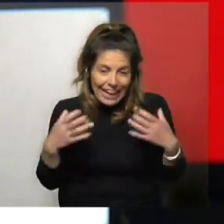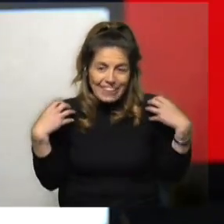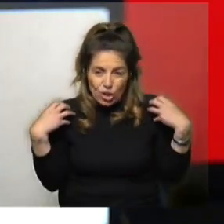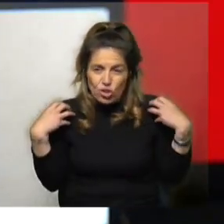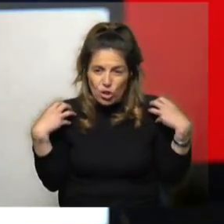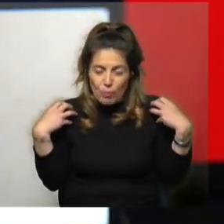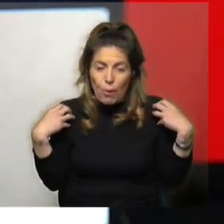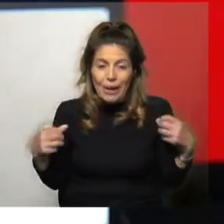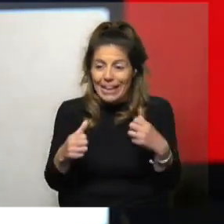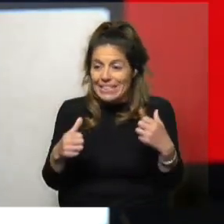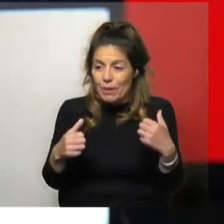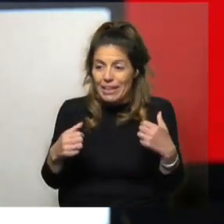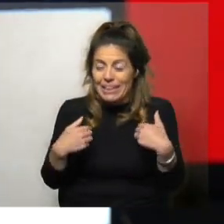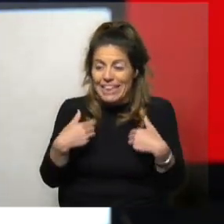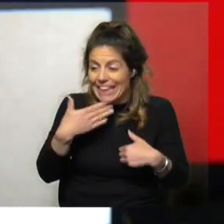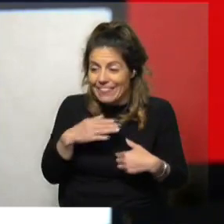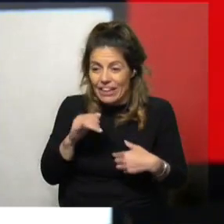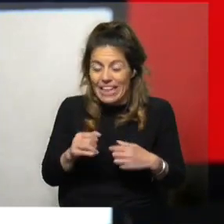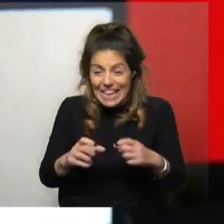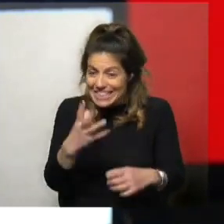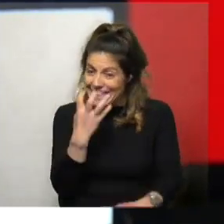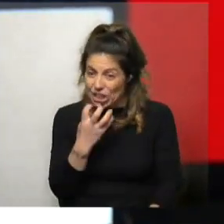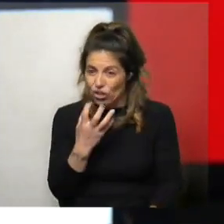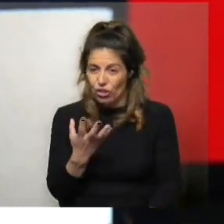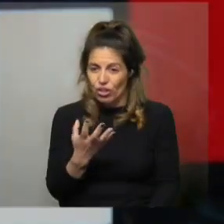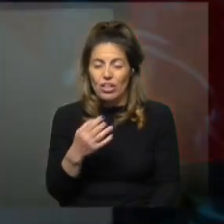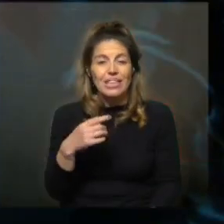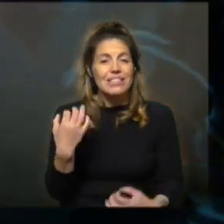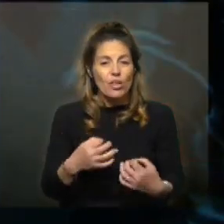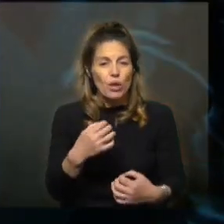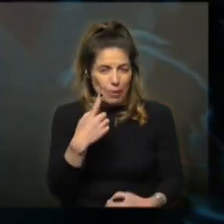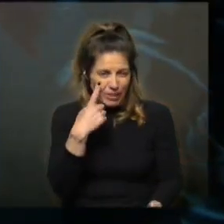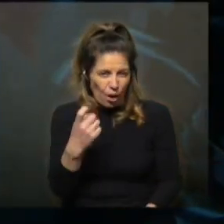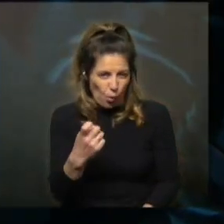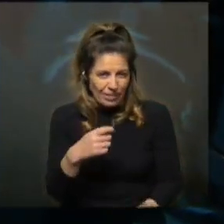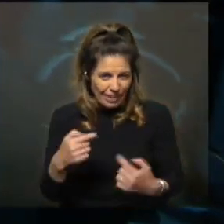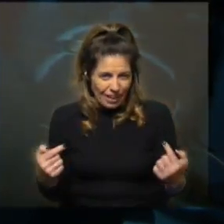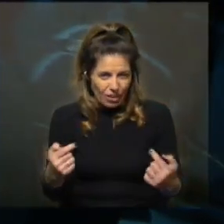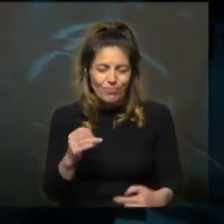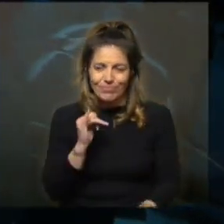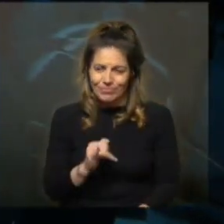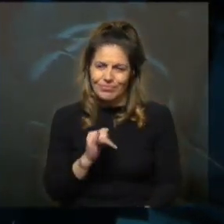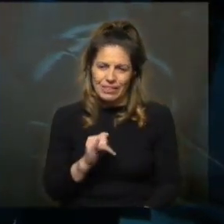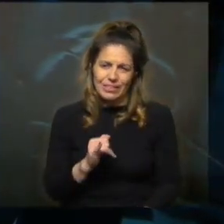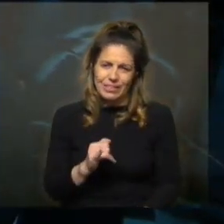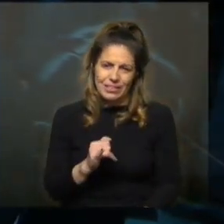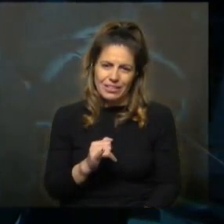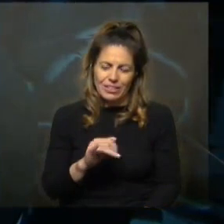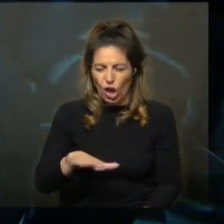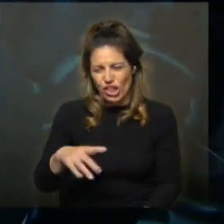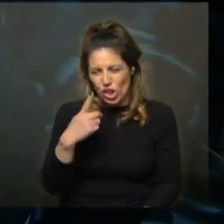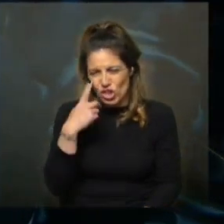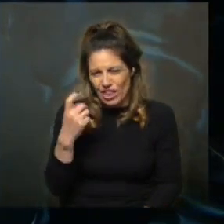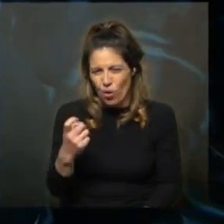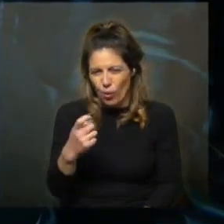para hacerme entender que por favor era serio vos seguramente percibí algo sin duda cóm no va a hac los niños perciben